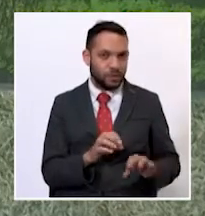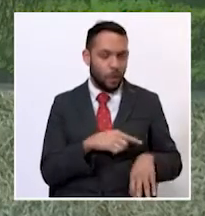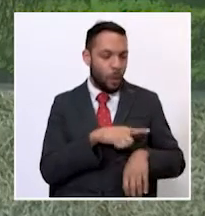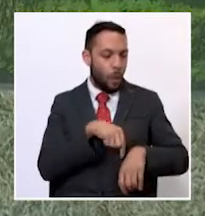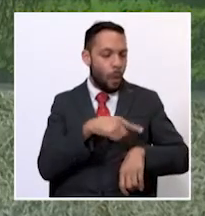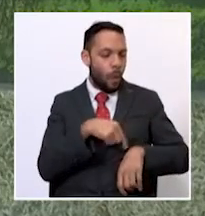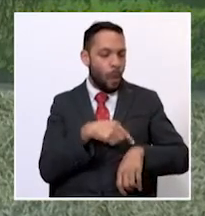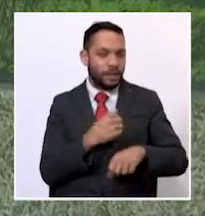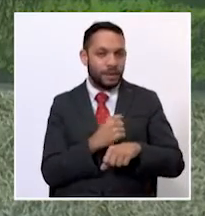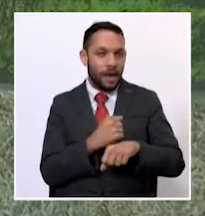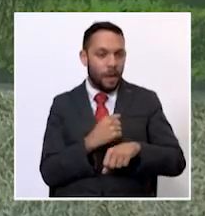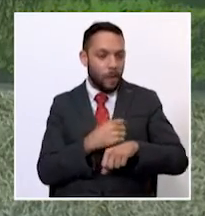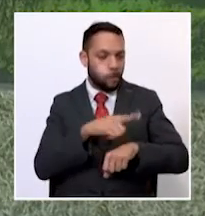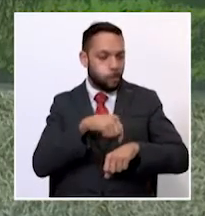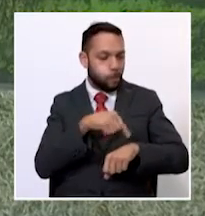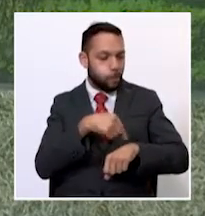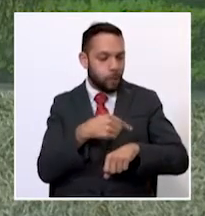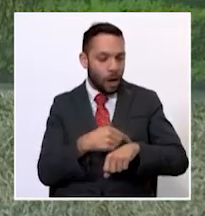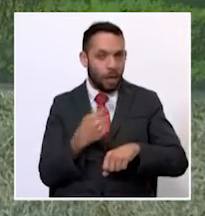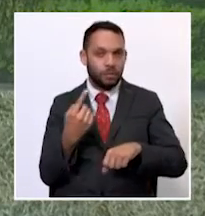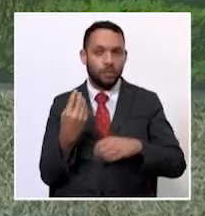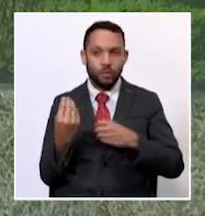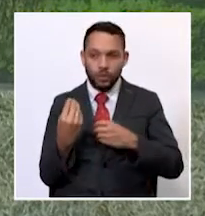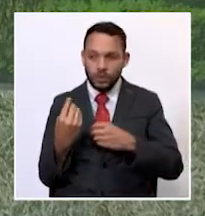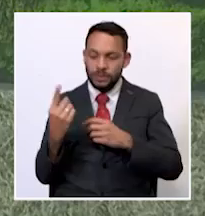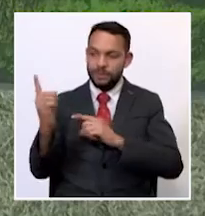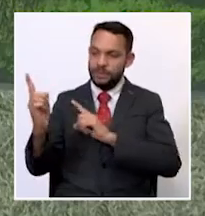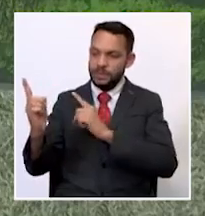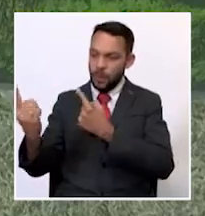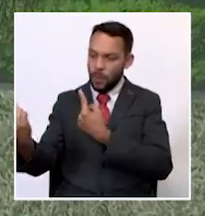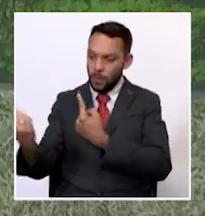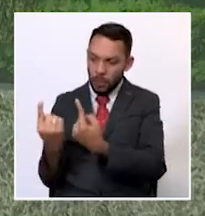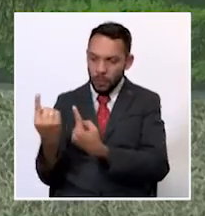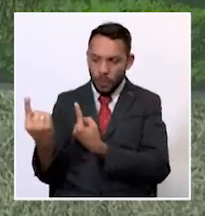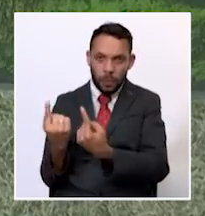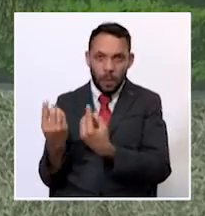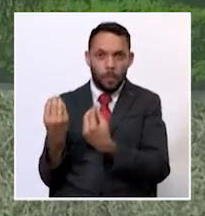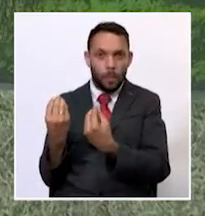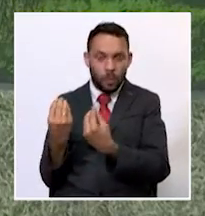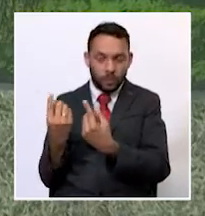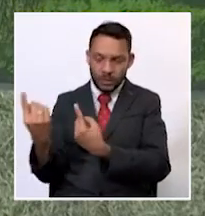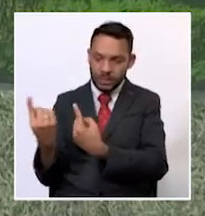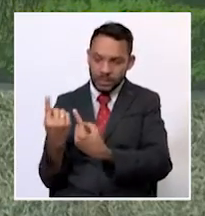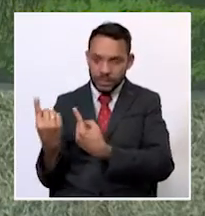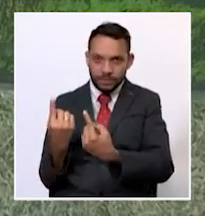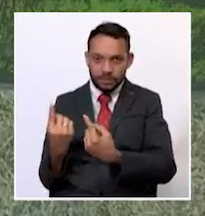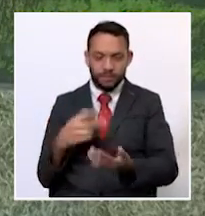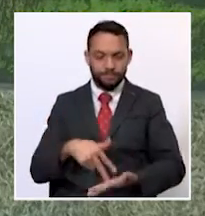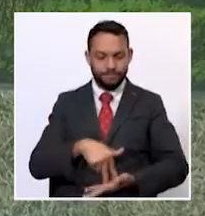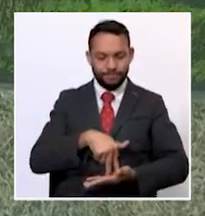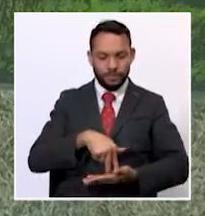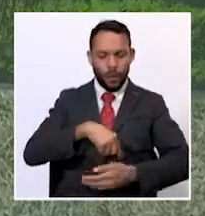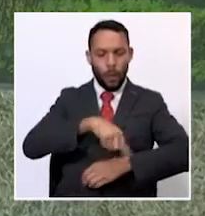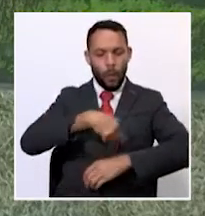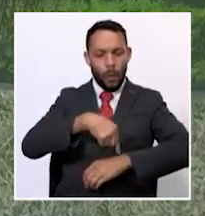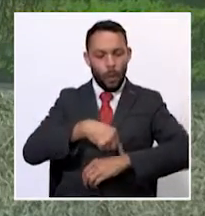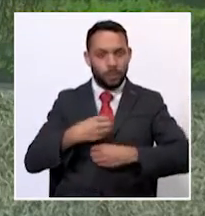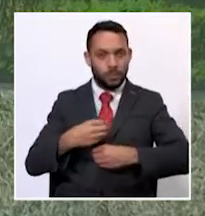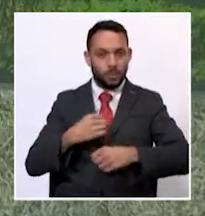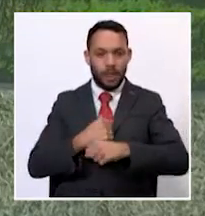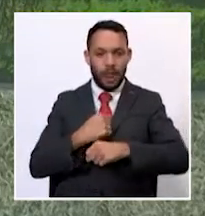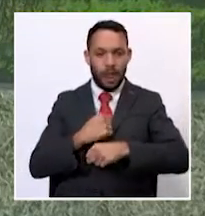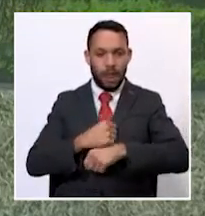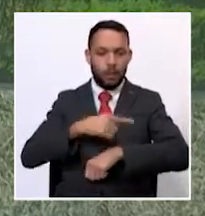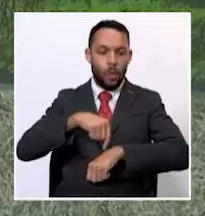muy pesados, son muy duros. Nos toca estar muchas horas de pie. Tenemos que trabajar y así como le toca a él, le tocan